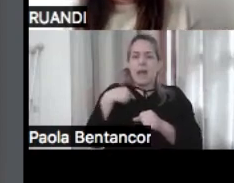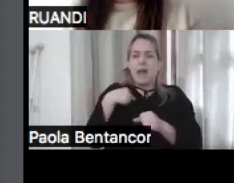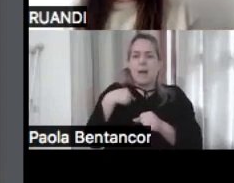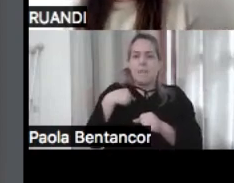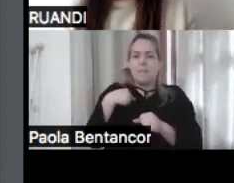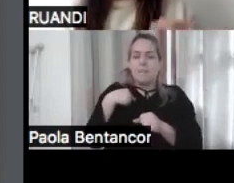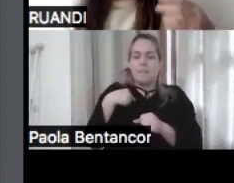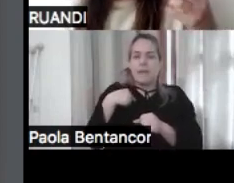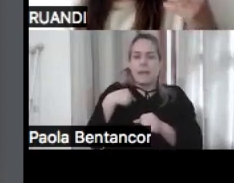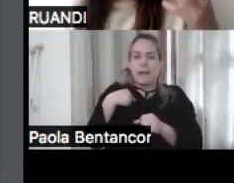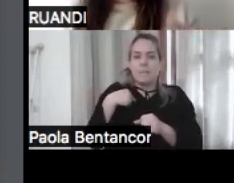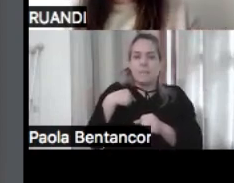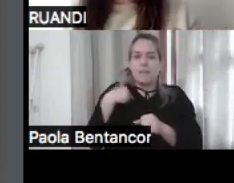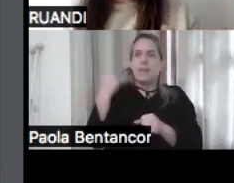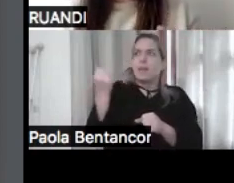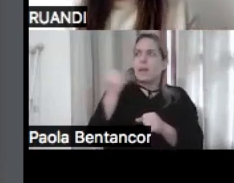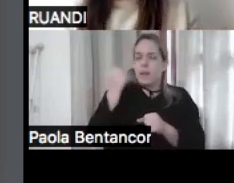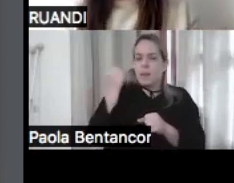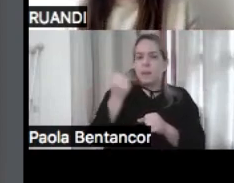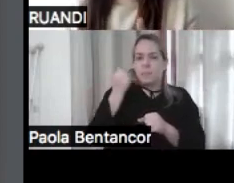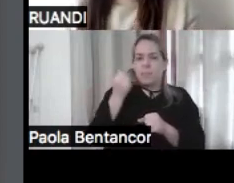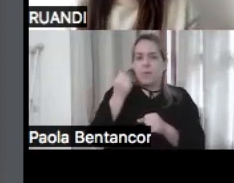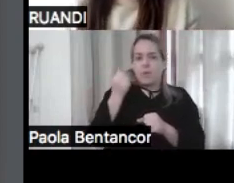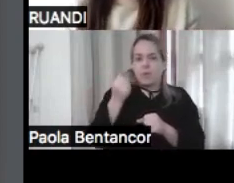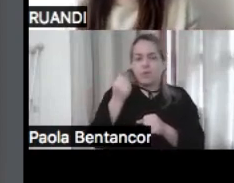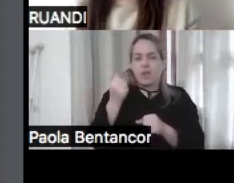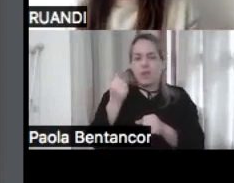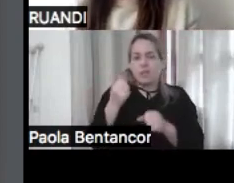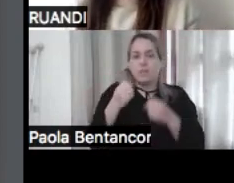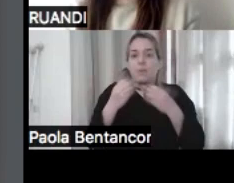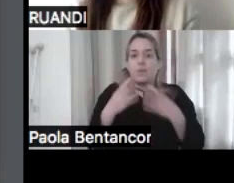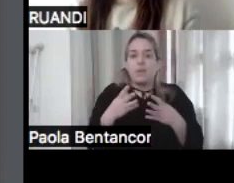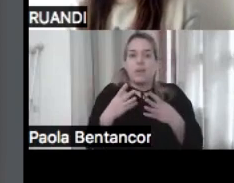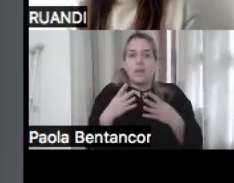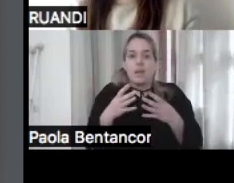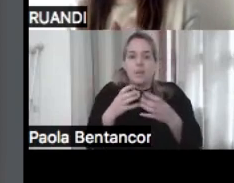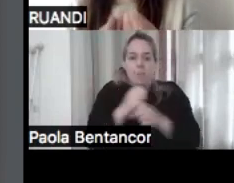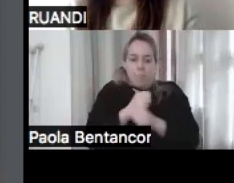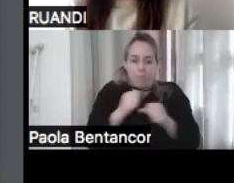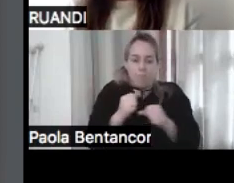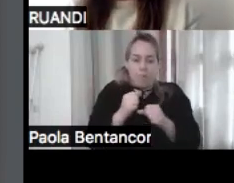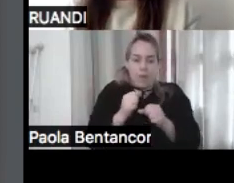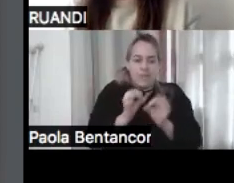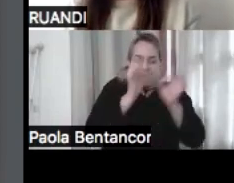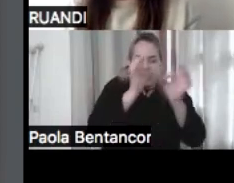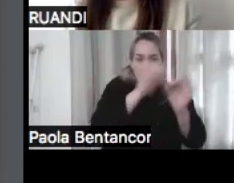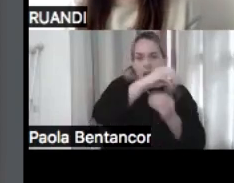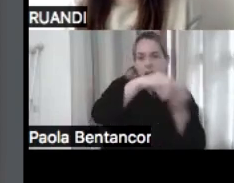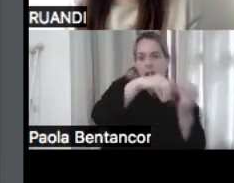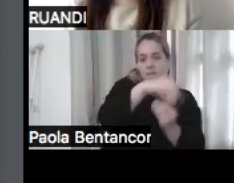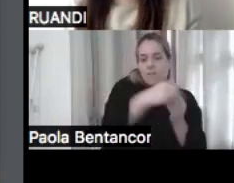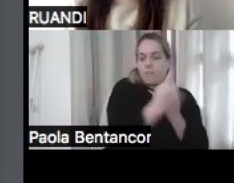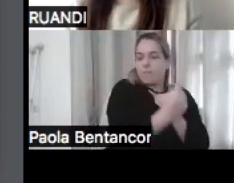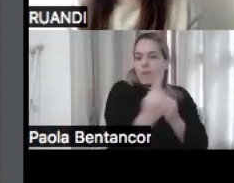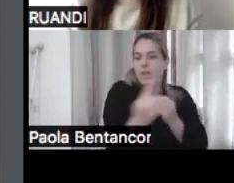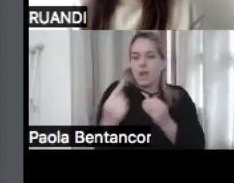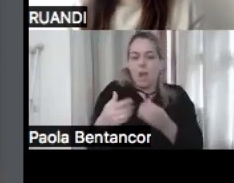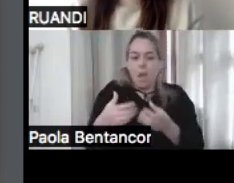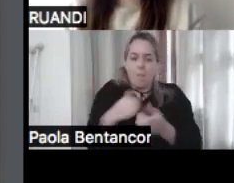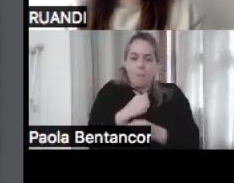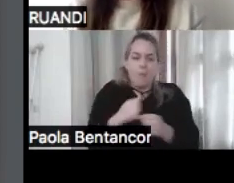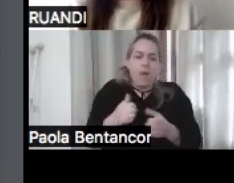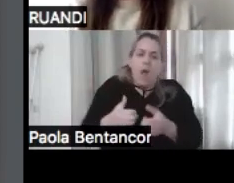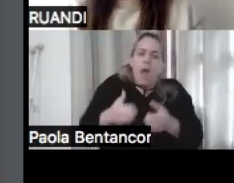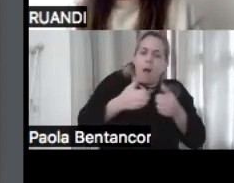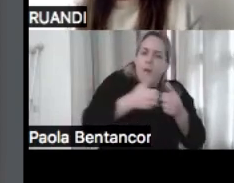cada necesidad como única y poder brindar apoyos, como decís tú,